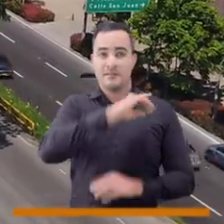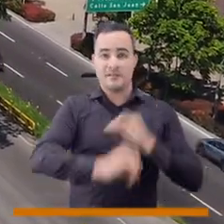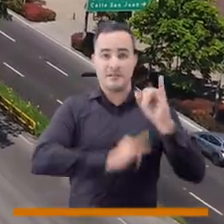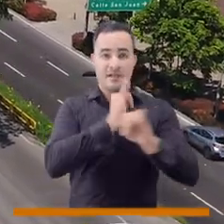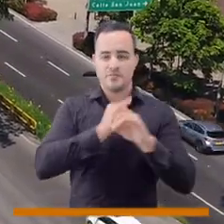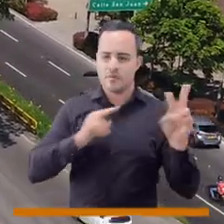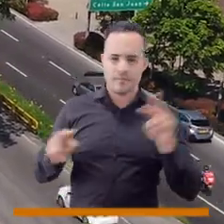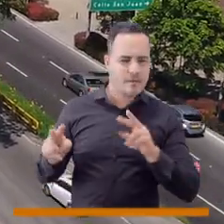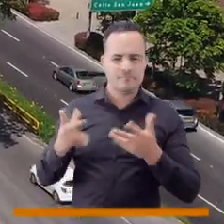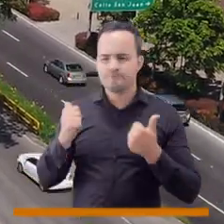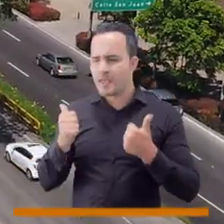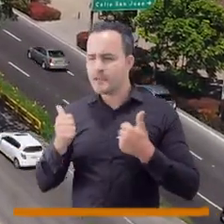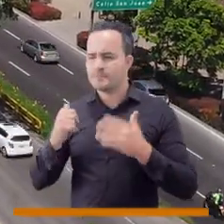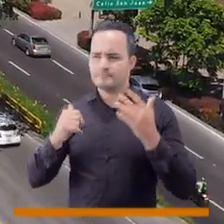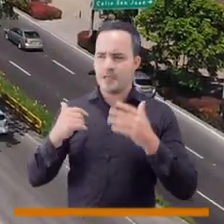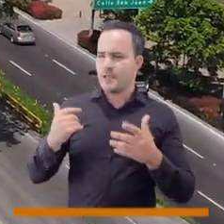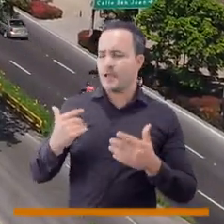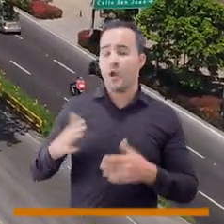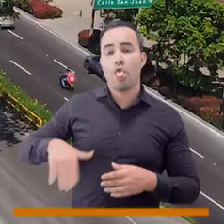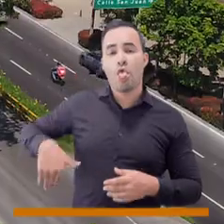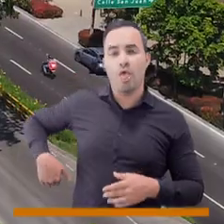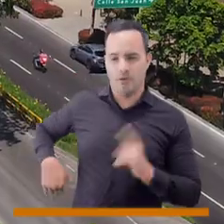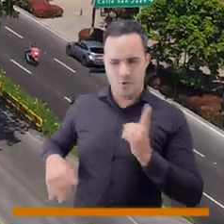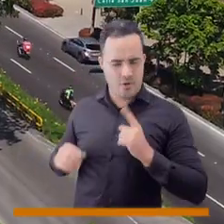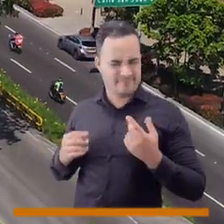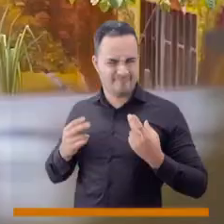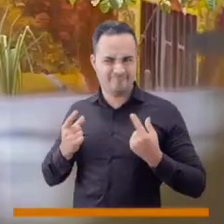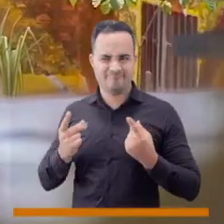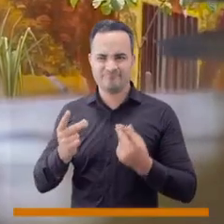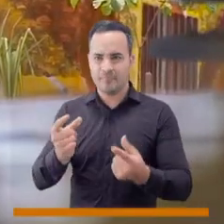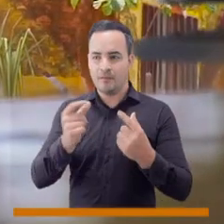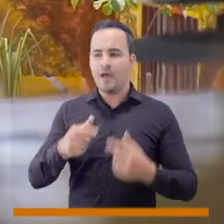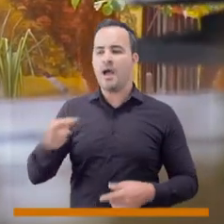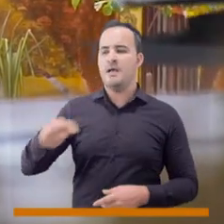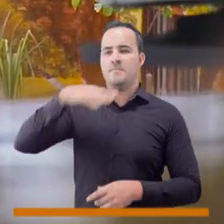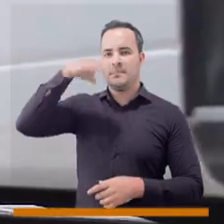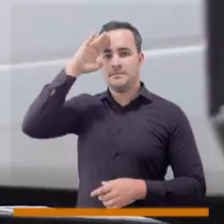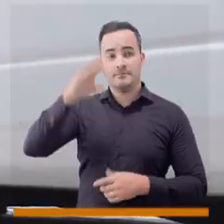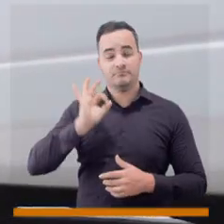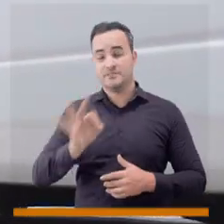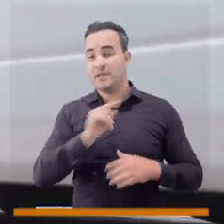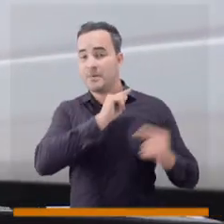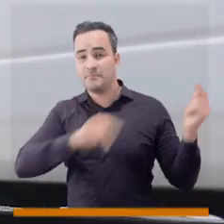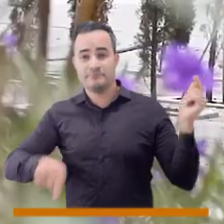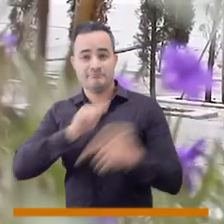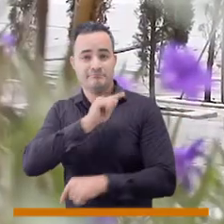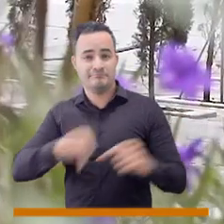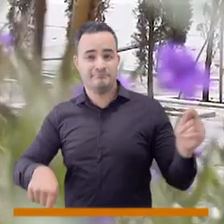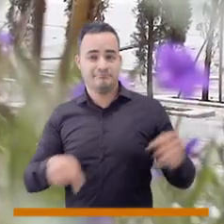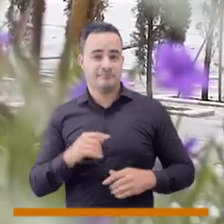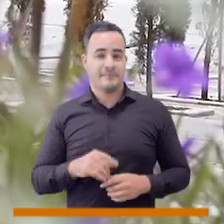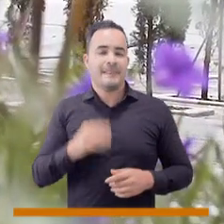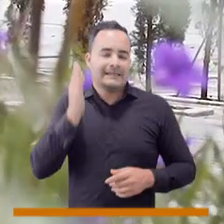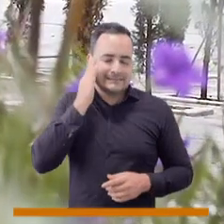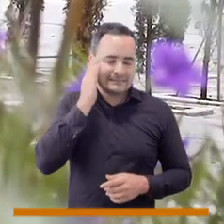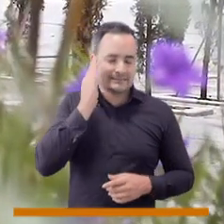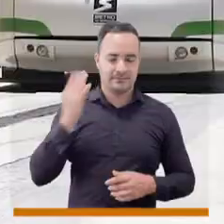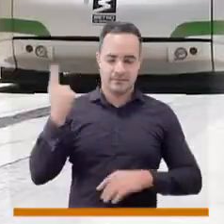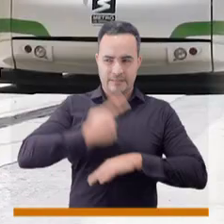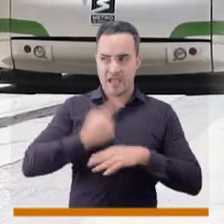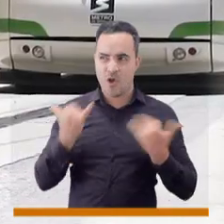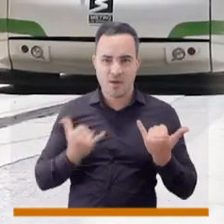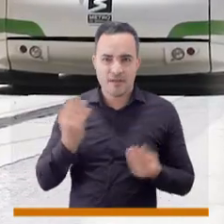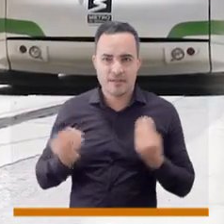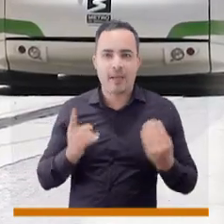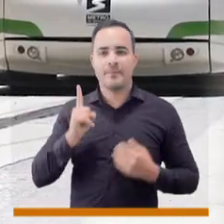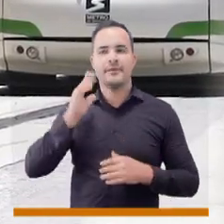nivel internacional le ponen los ojos, porque nosotros pensamos más allá posiblemente de lo que las personas están pensando en el momento. Nosotros pensamos en